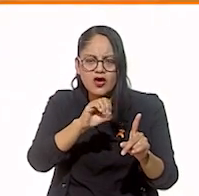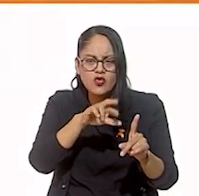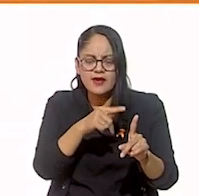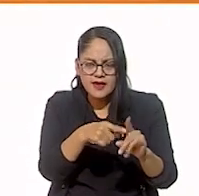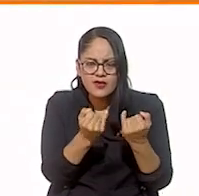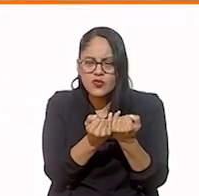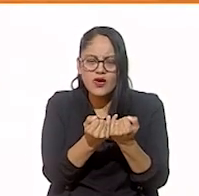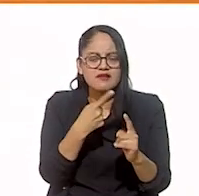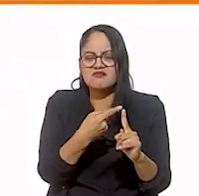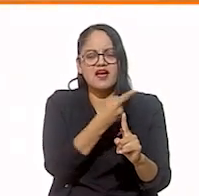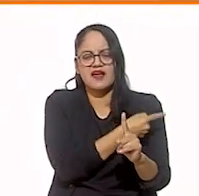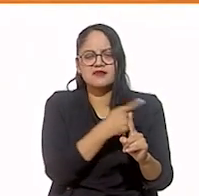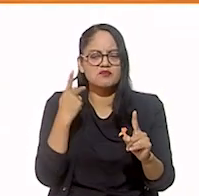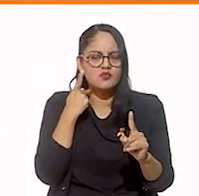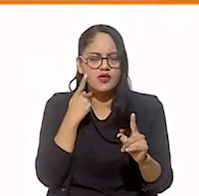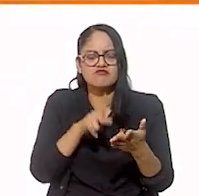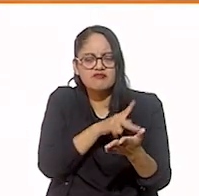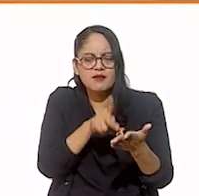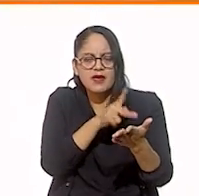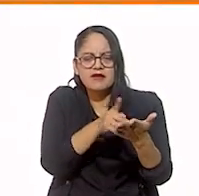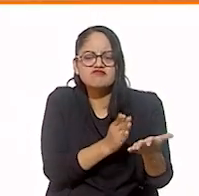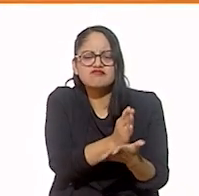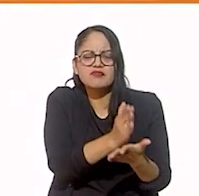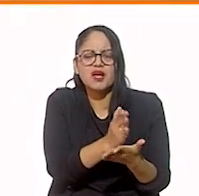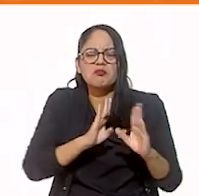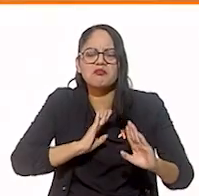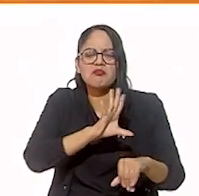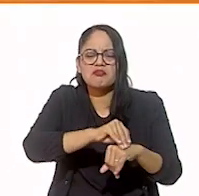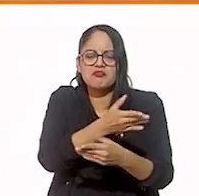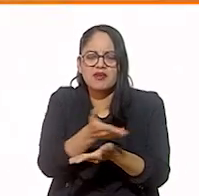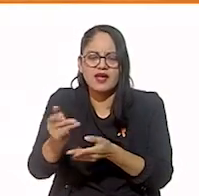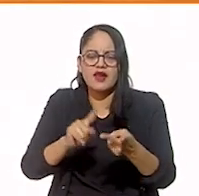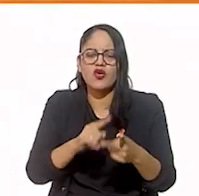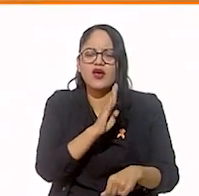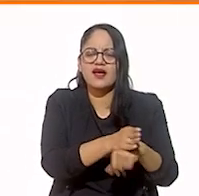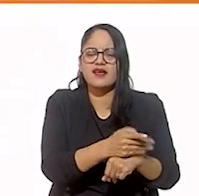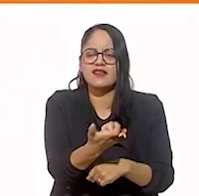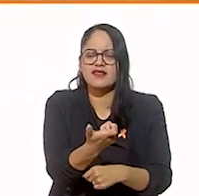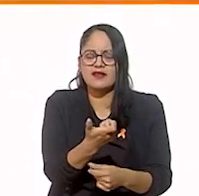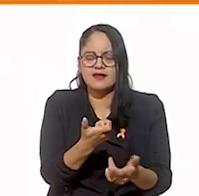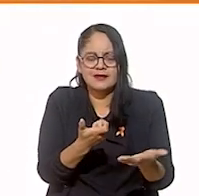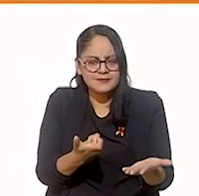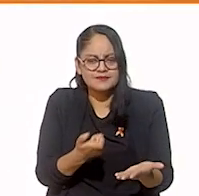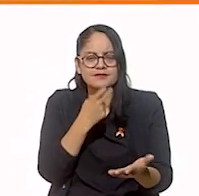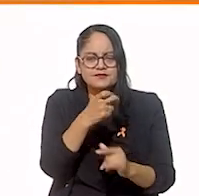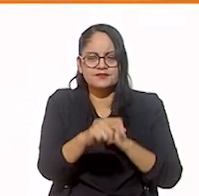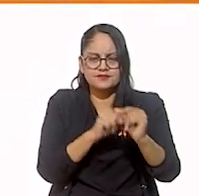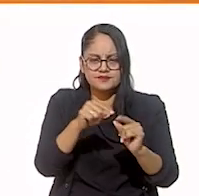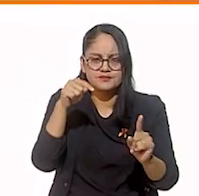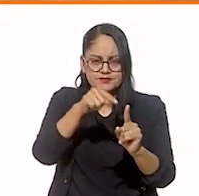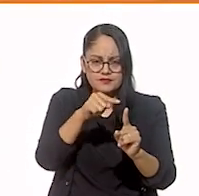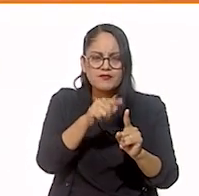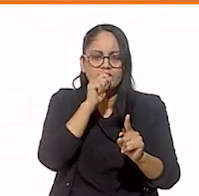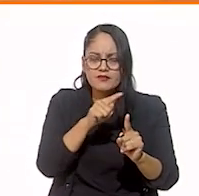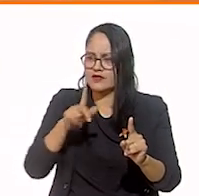basado su trayectoria política en solicitudes de intervención militar, en solicitudes de sanciones económicas que han comprometido de manera importante